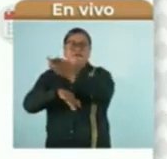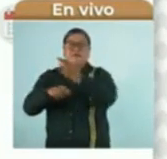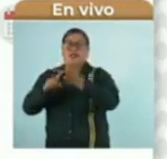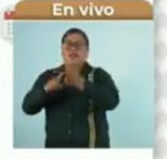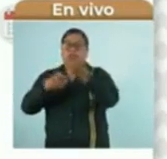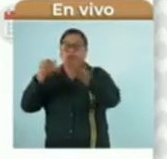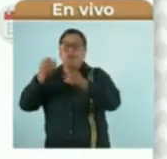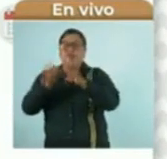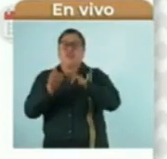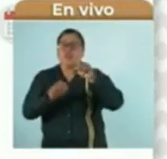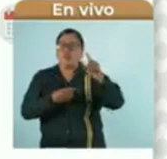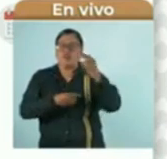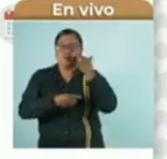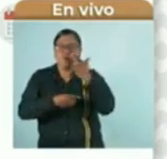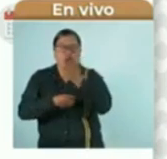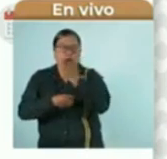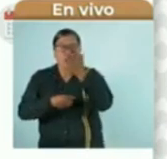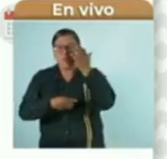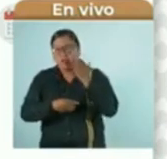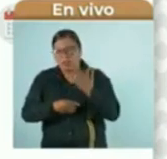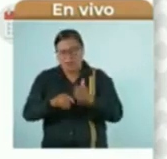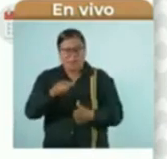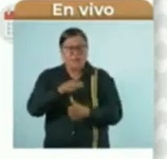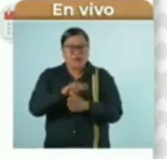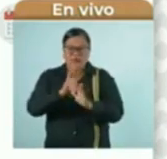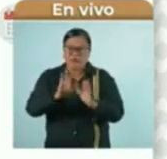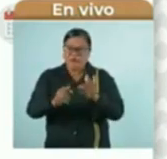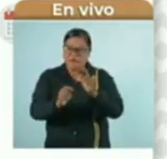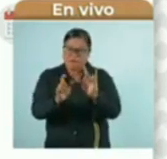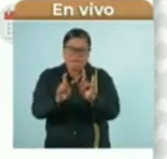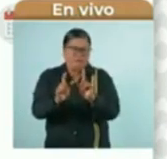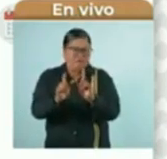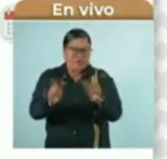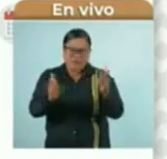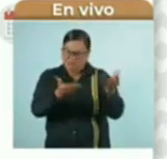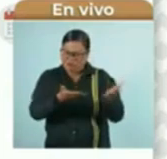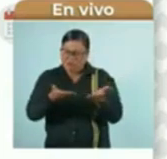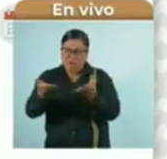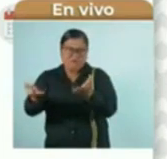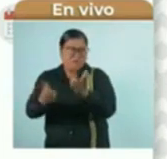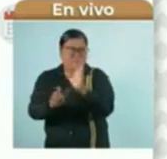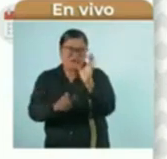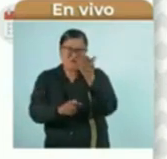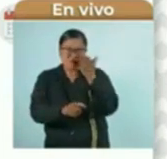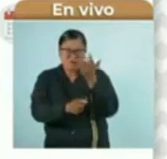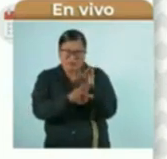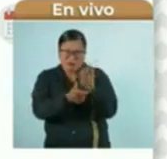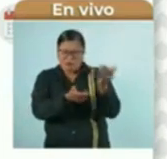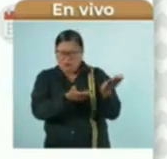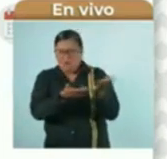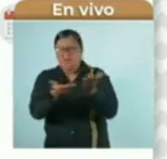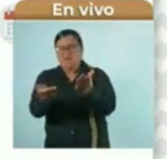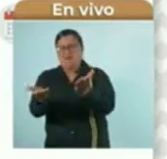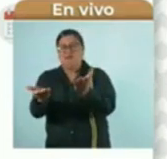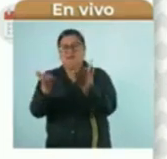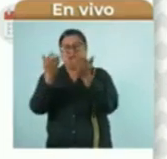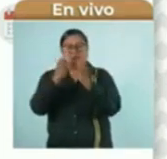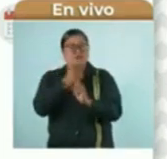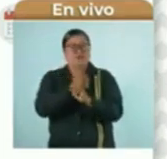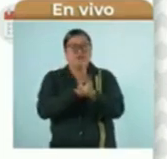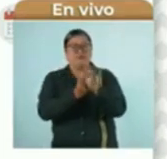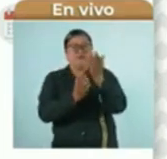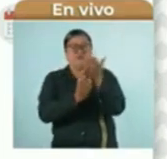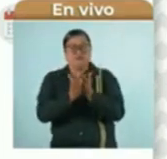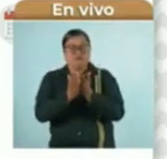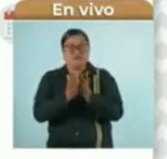de guajuapan que la mesa está servida y que a la hora que ellos pueden ejecutar no va a haber ninguna